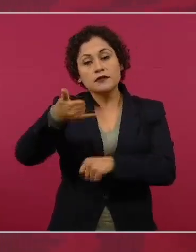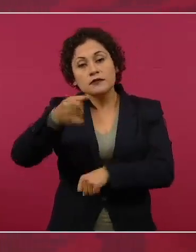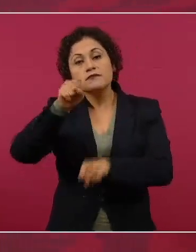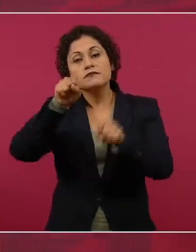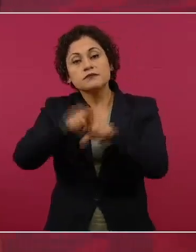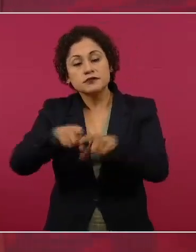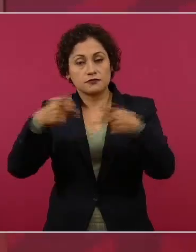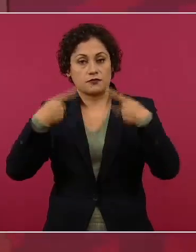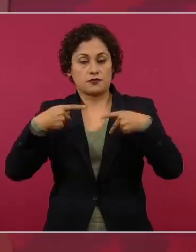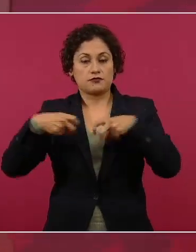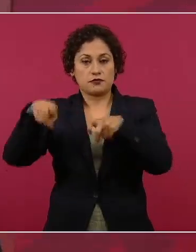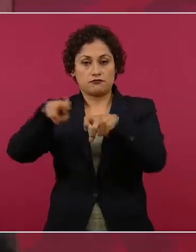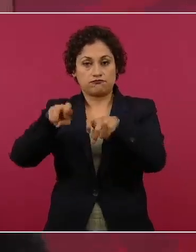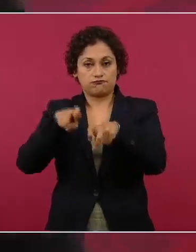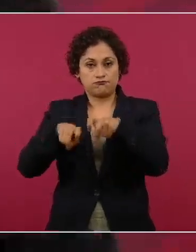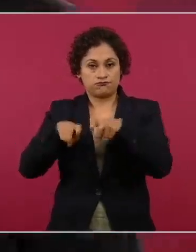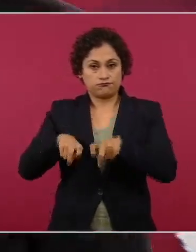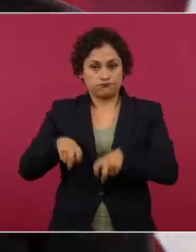sistemas de riego